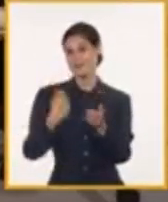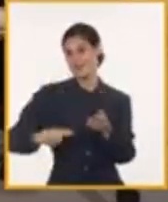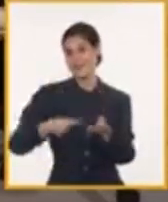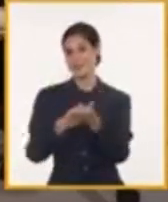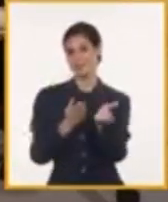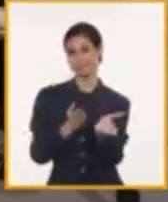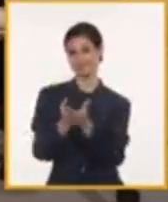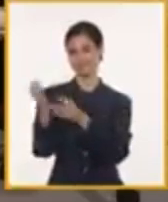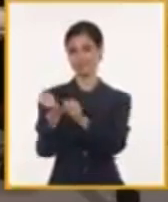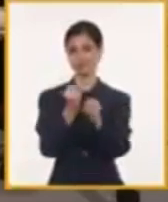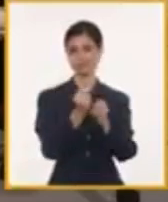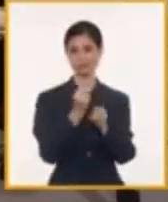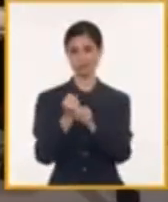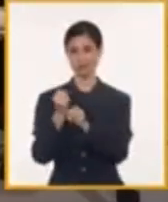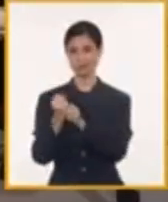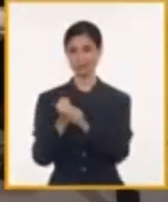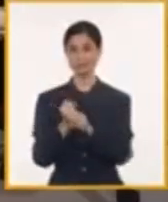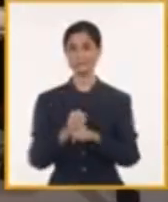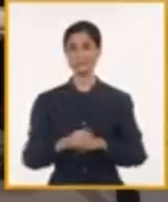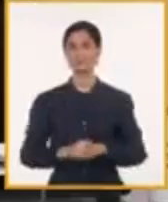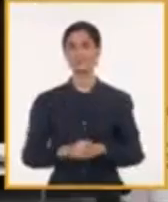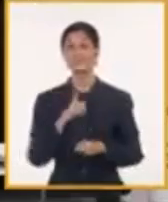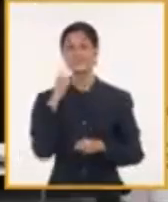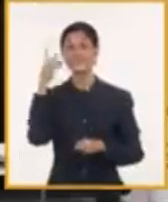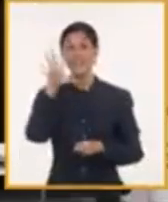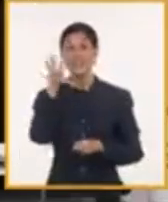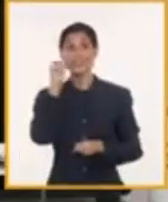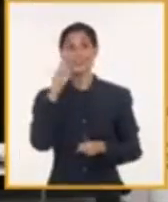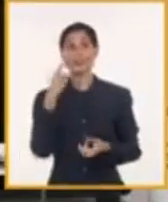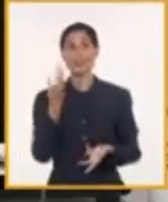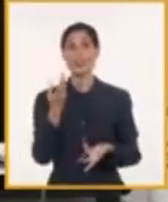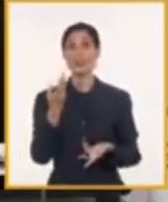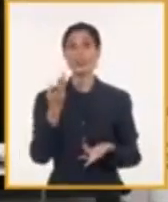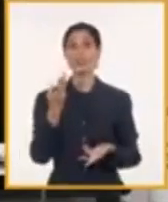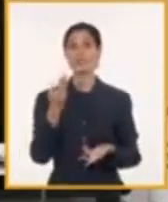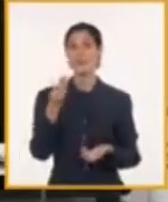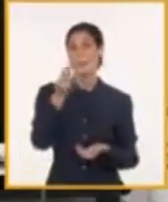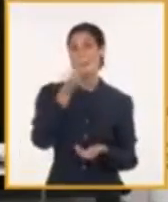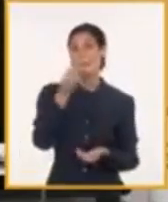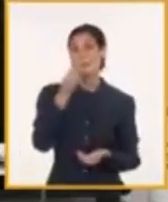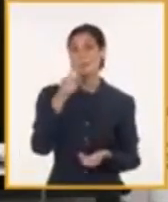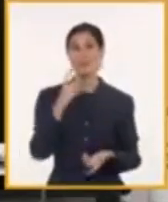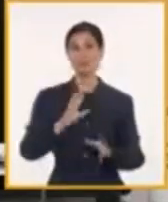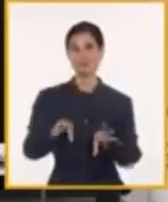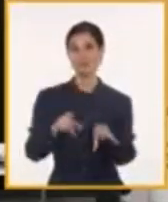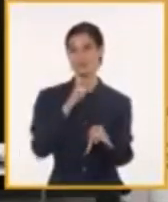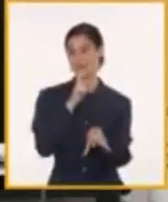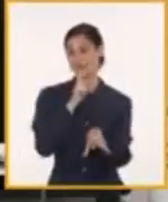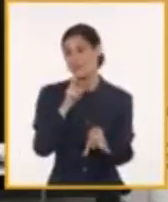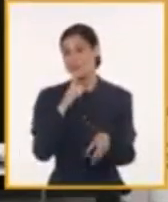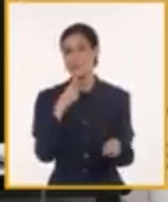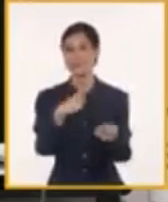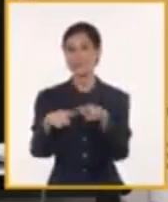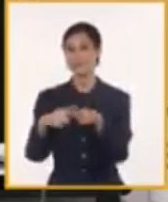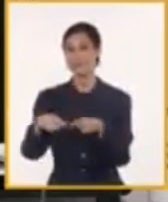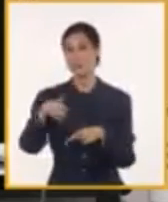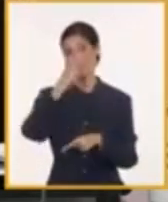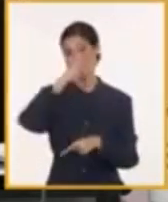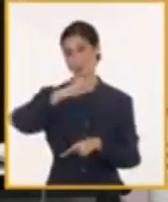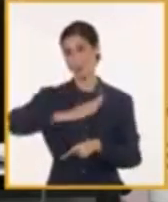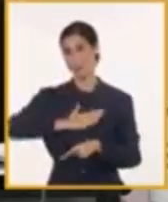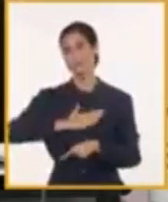esta fecha, en medio de una situación alimentaria que sabemos es bien compleja para todo el país.